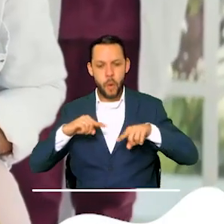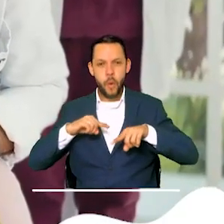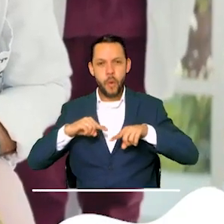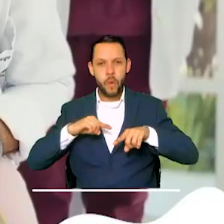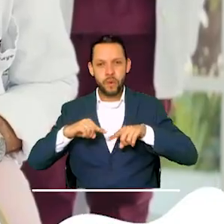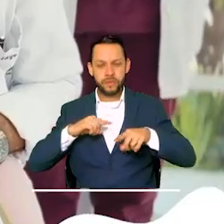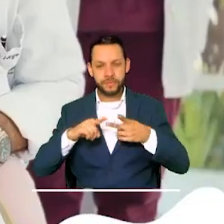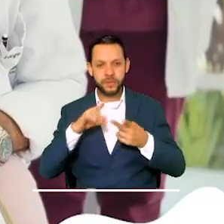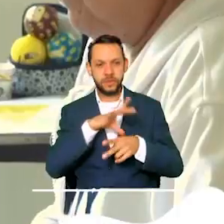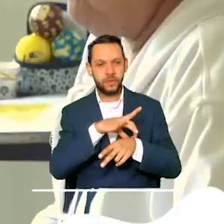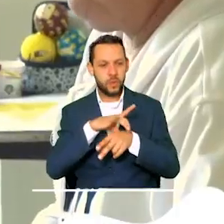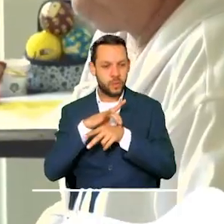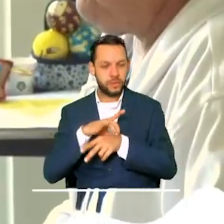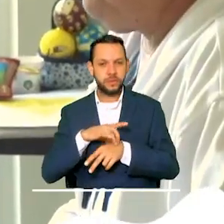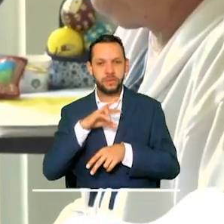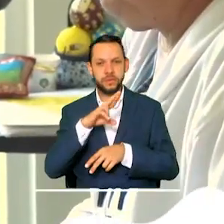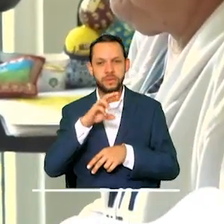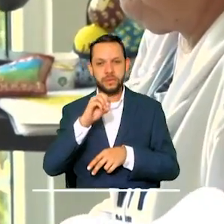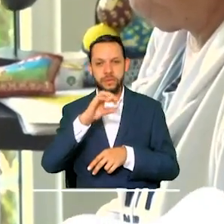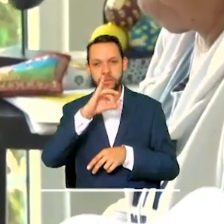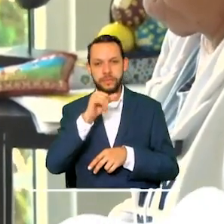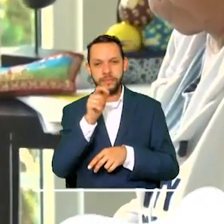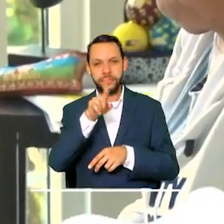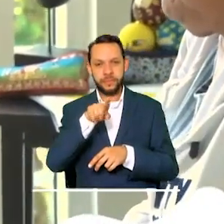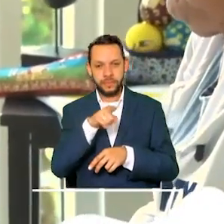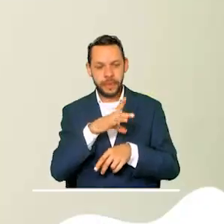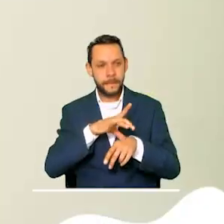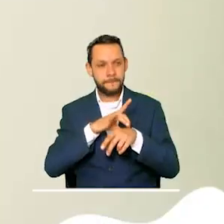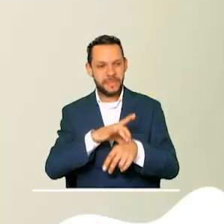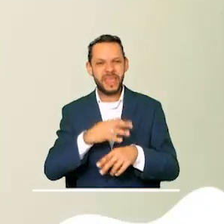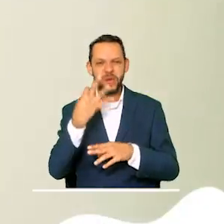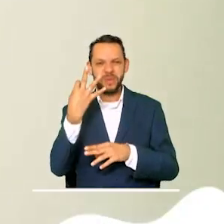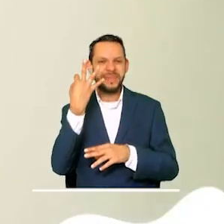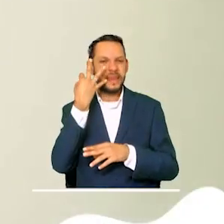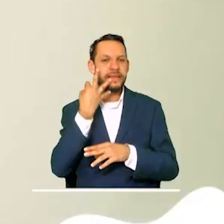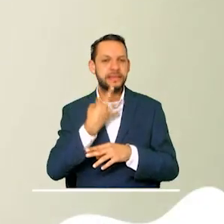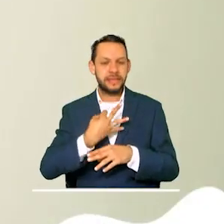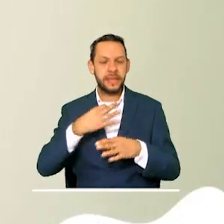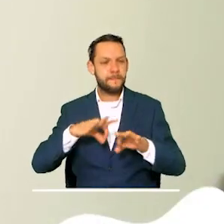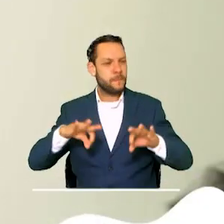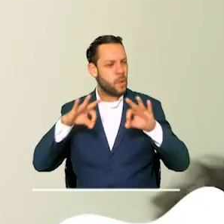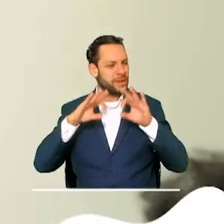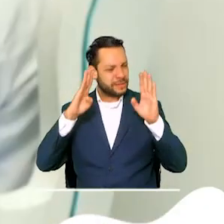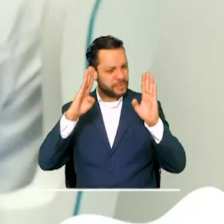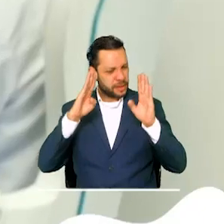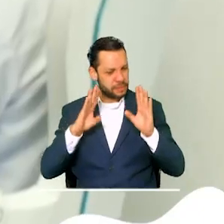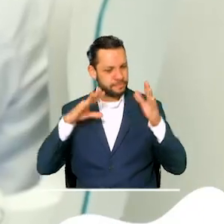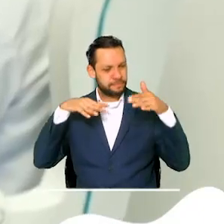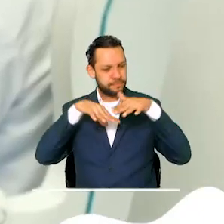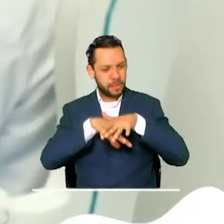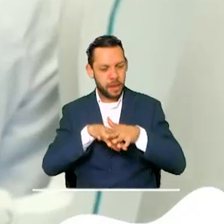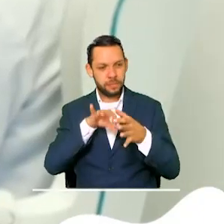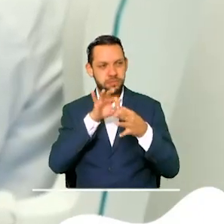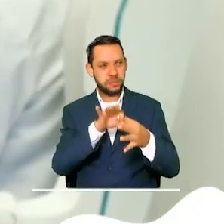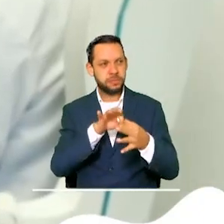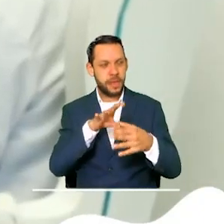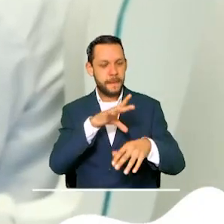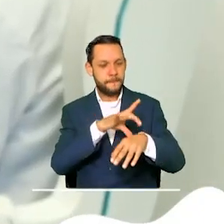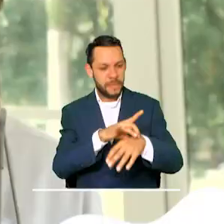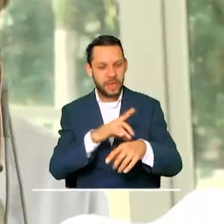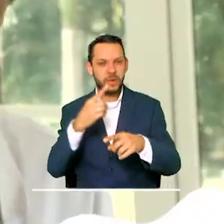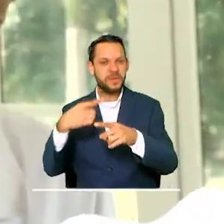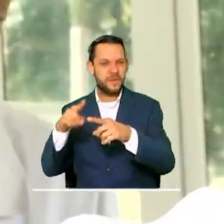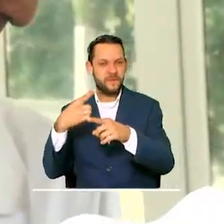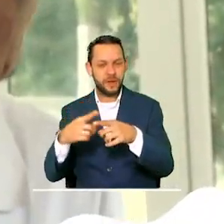del Dr. Rojas. Una consulta médica de 3 días donde recibes atención integral de las diferentes especialidades